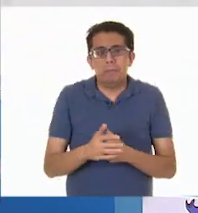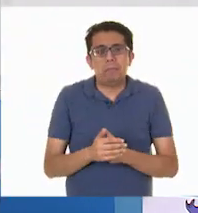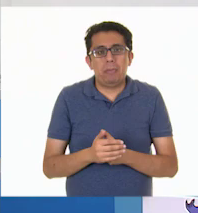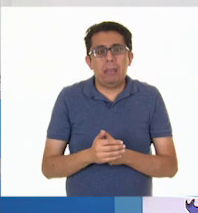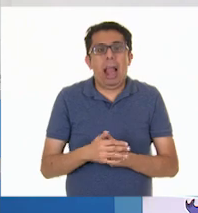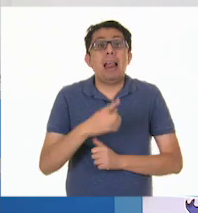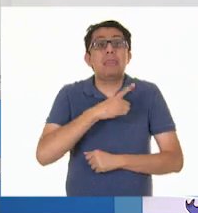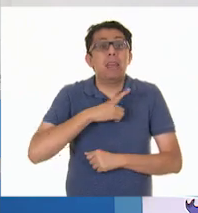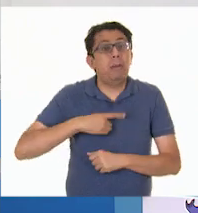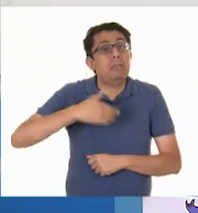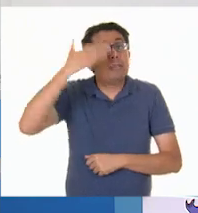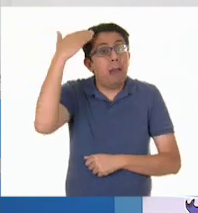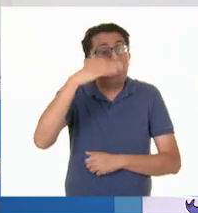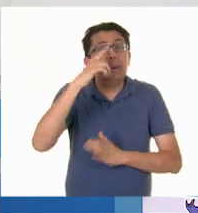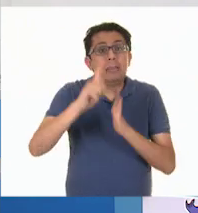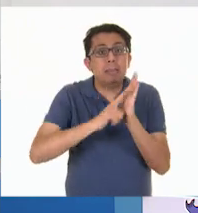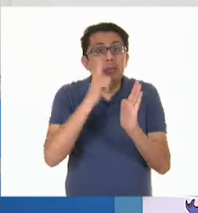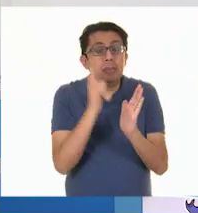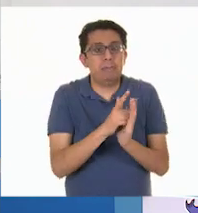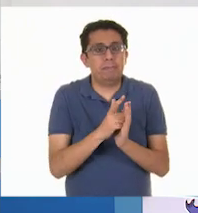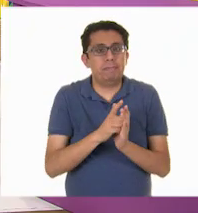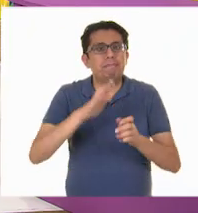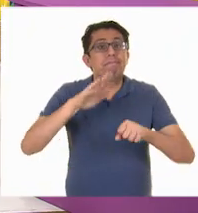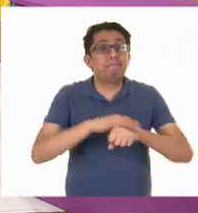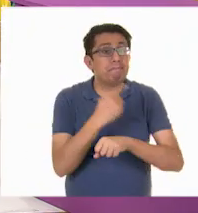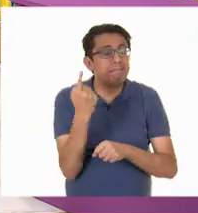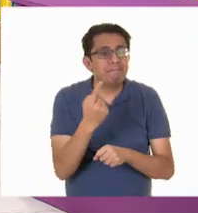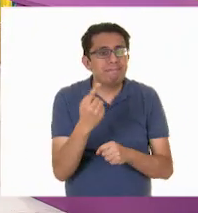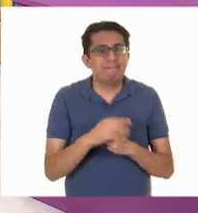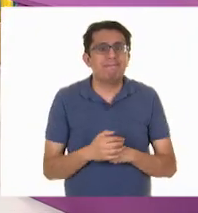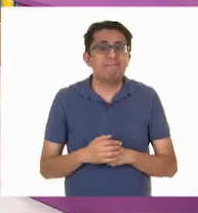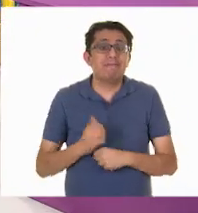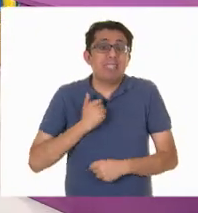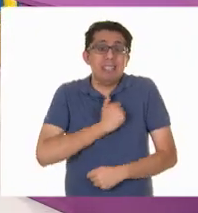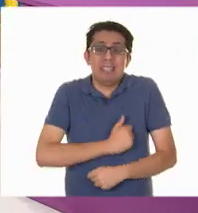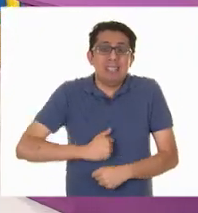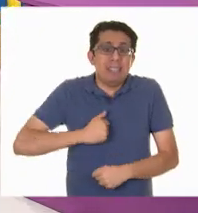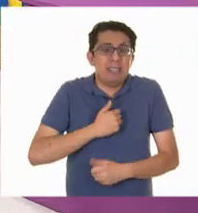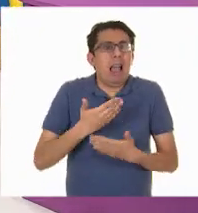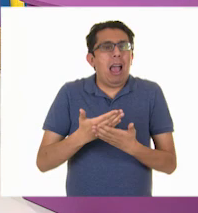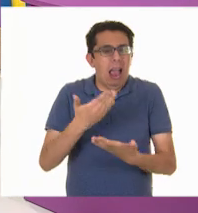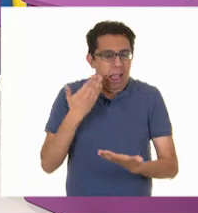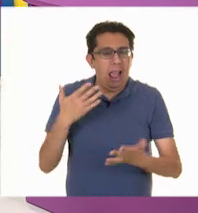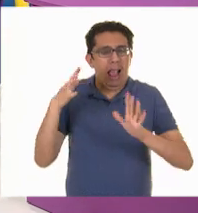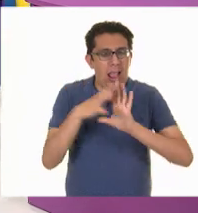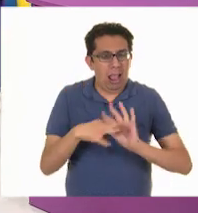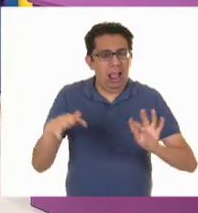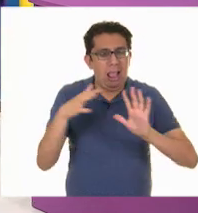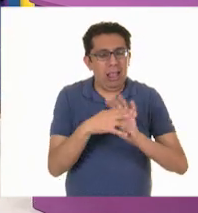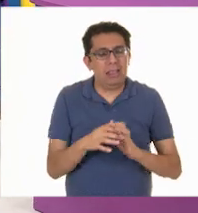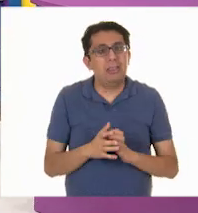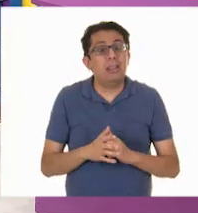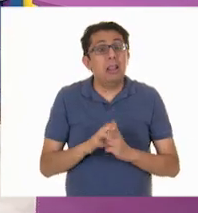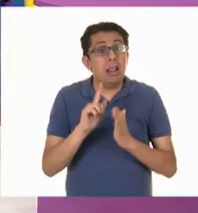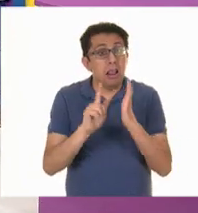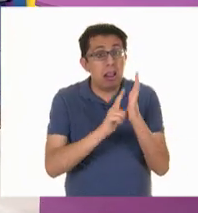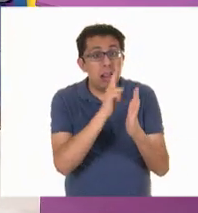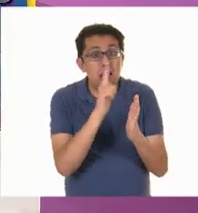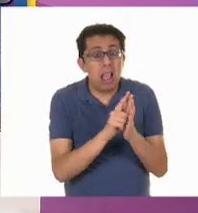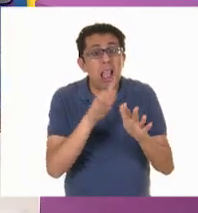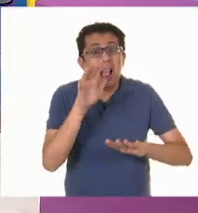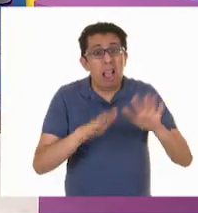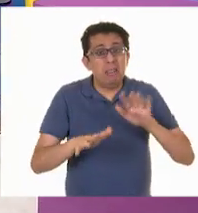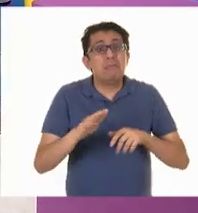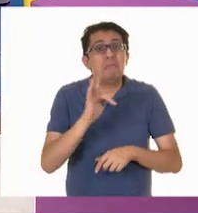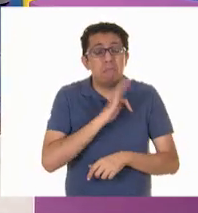que saber las leyes. Exactamente, porque lamentablemente, como lo decíamos hace rato en el juego de verdadero y falso, la ley a veces se